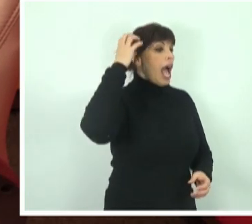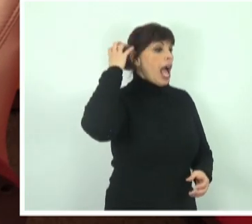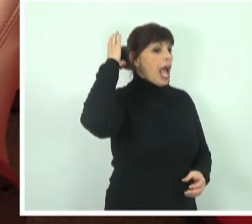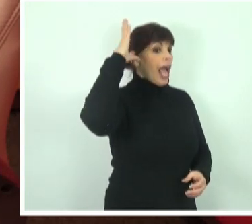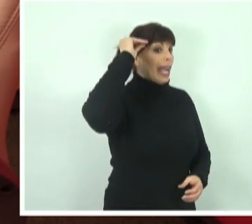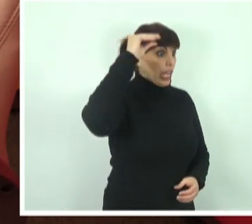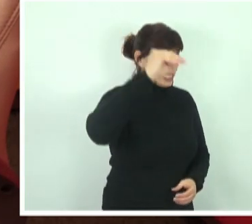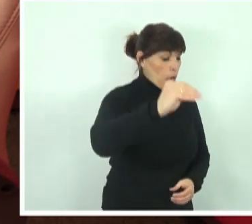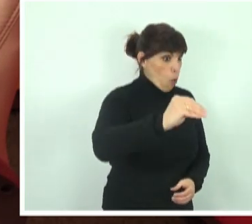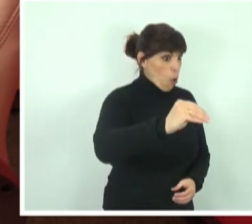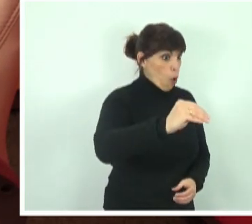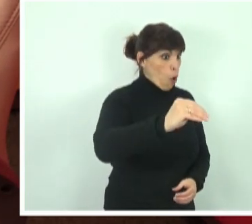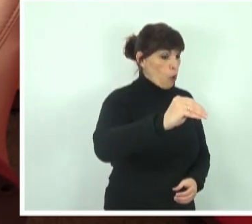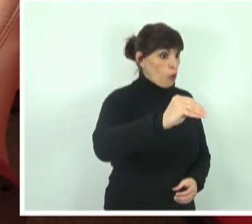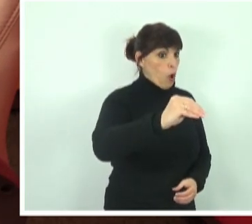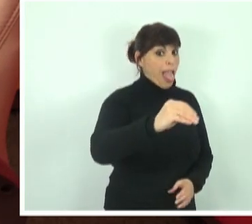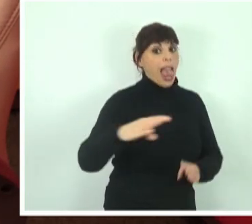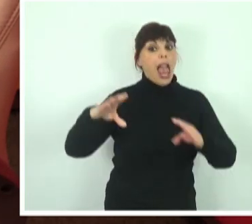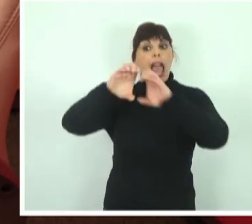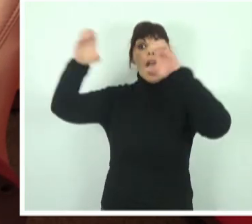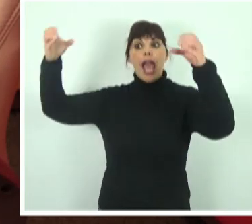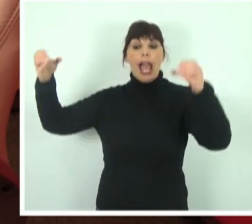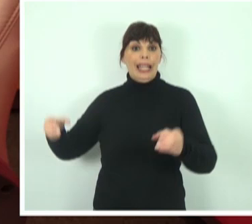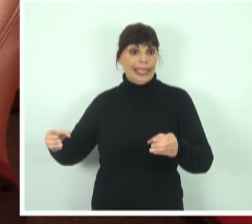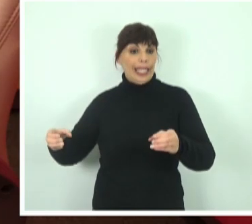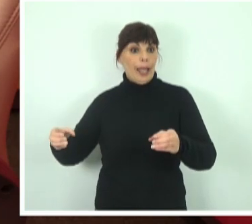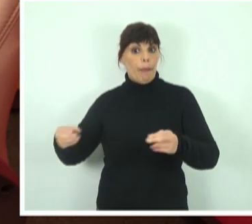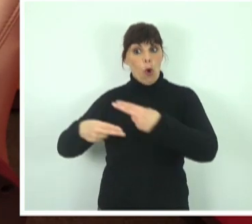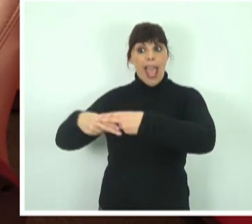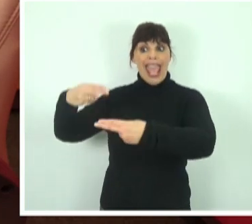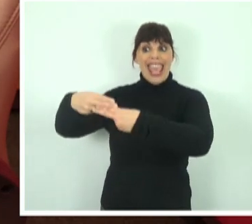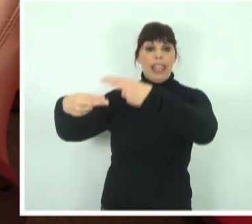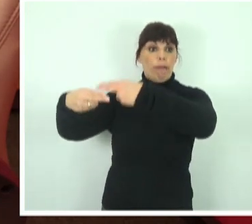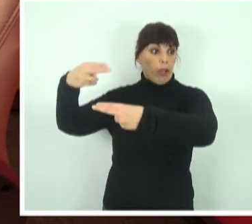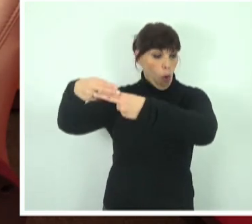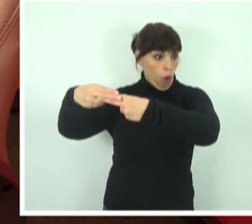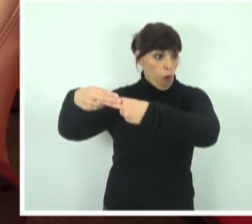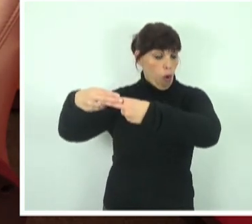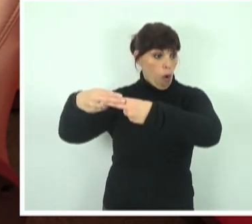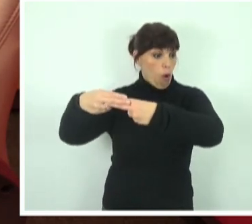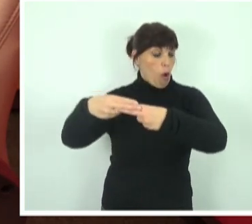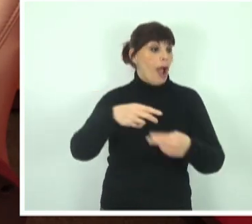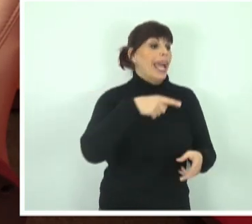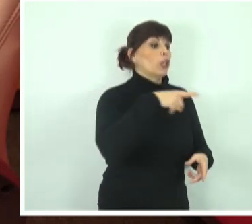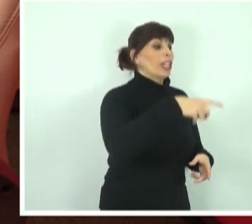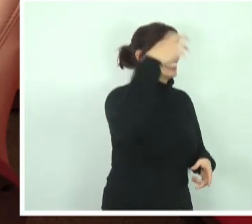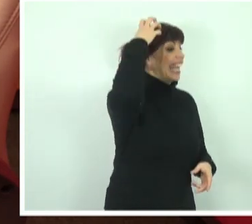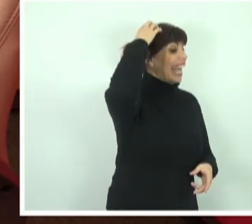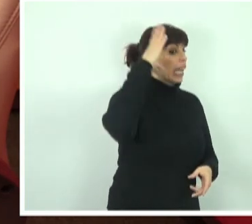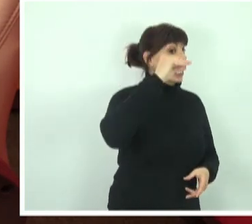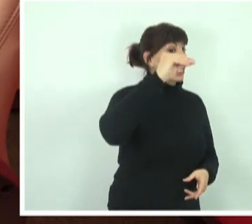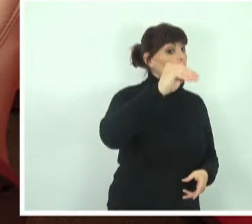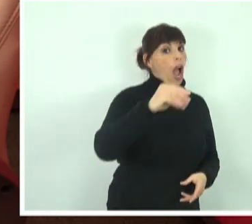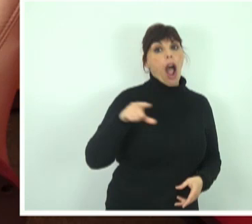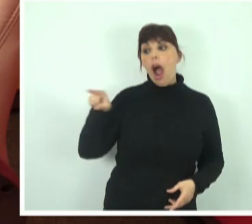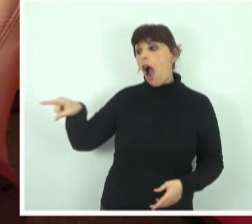dicho, le permitió levantar el templo, Salomón envió a un rey del Líbano y le pidió